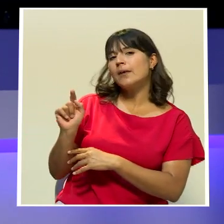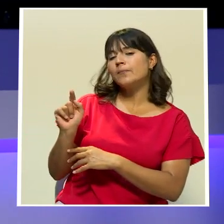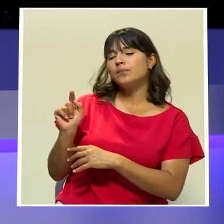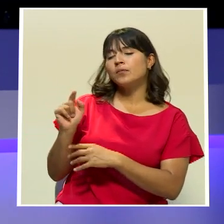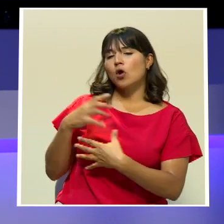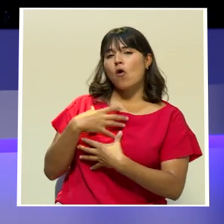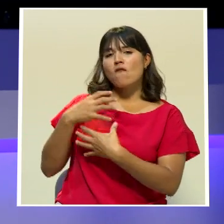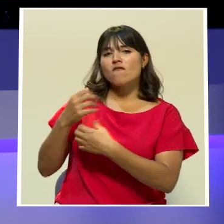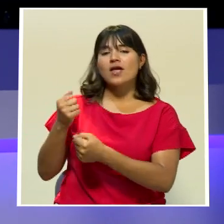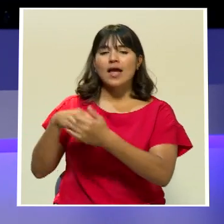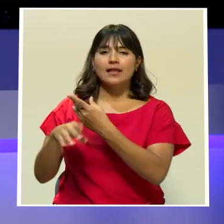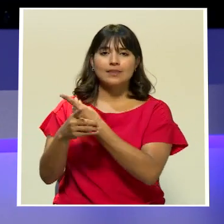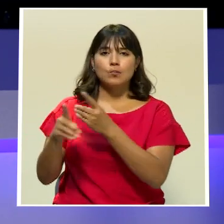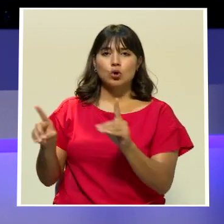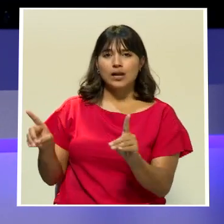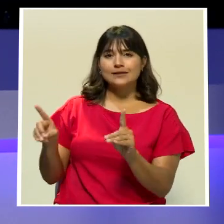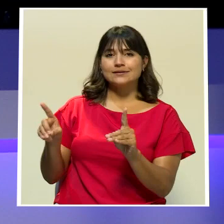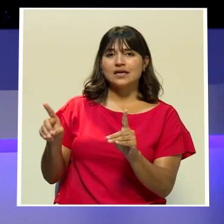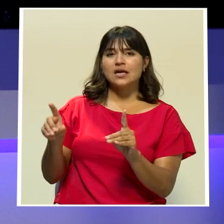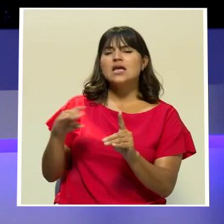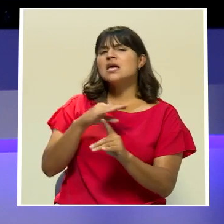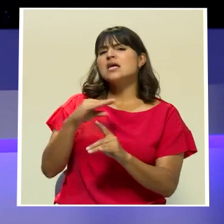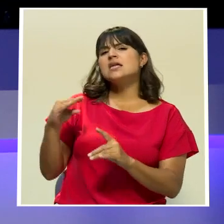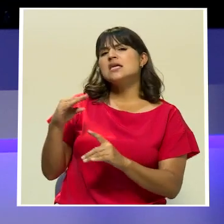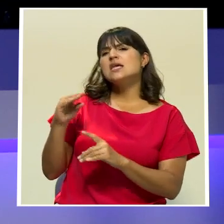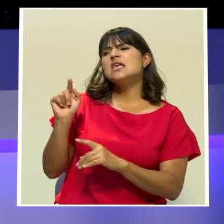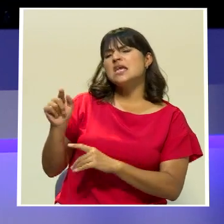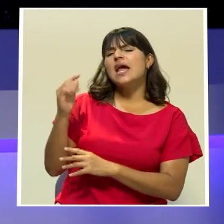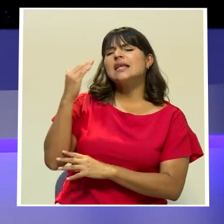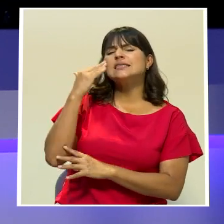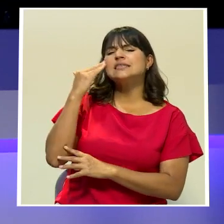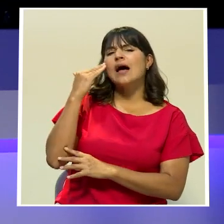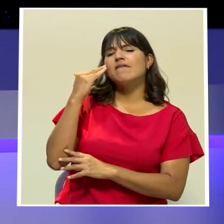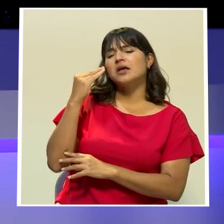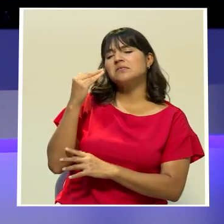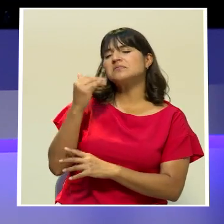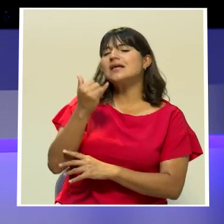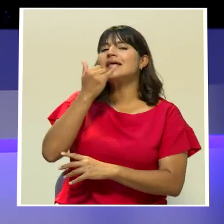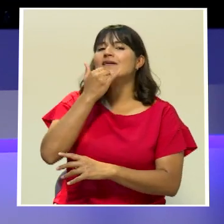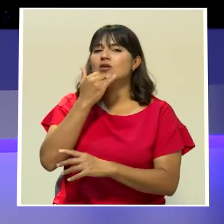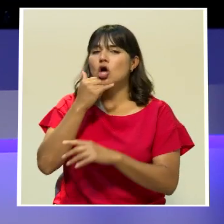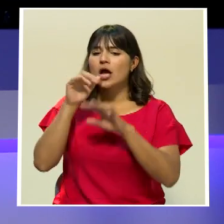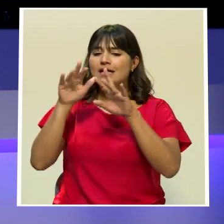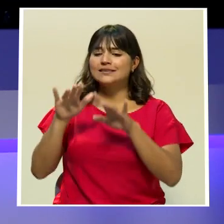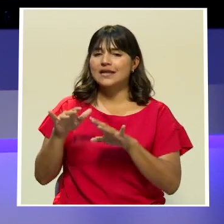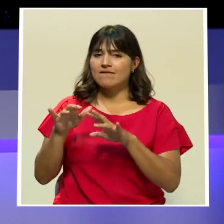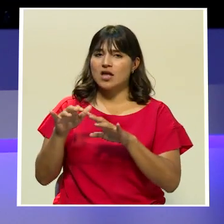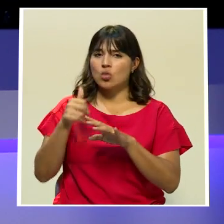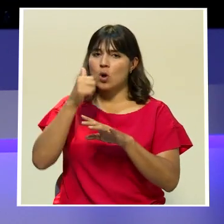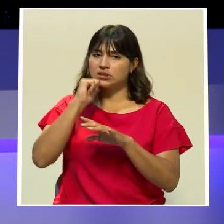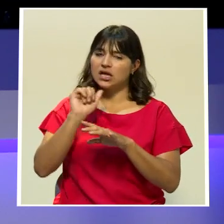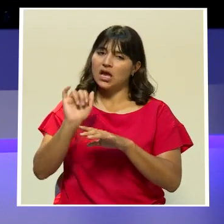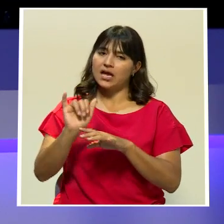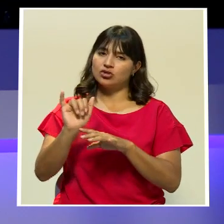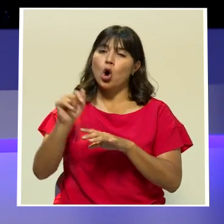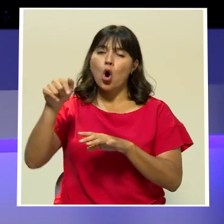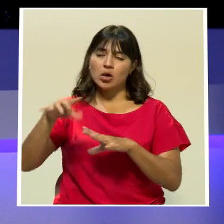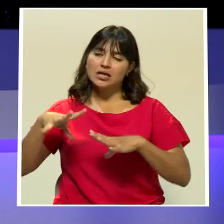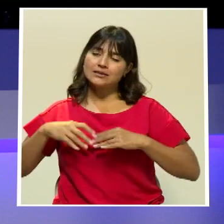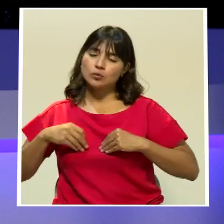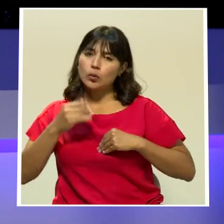que no estuvo acertado y lo ha manifestado el día de hoy.